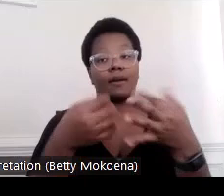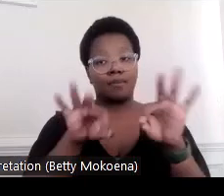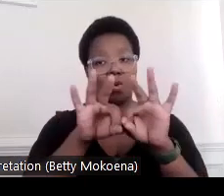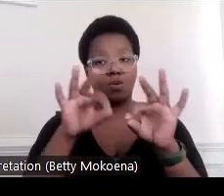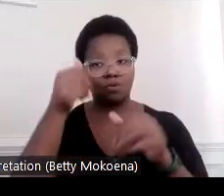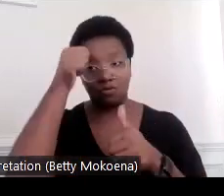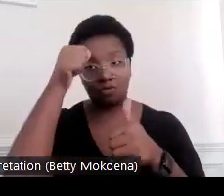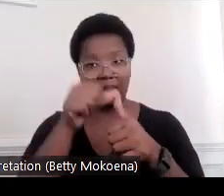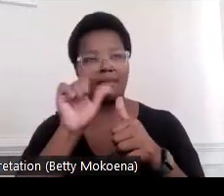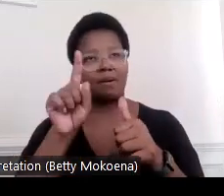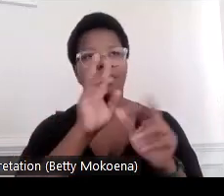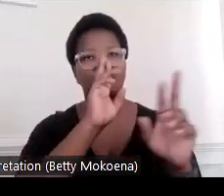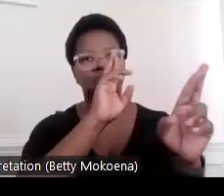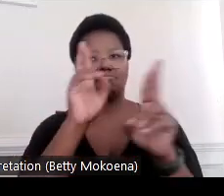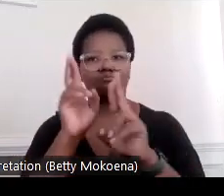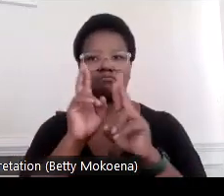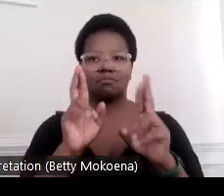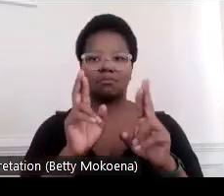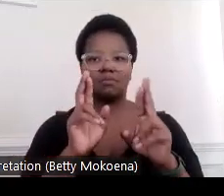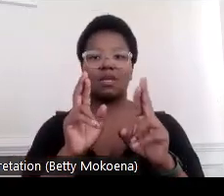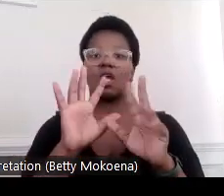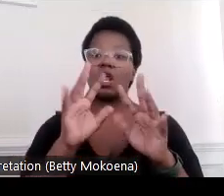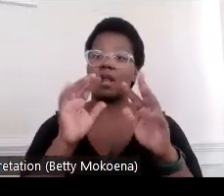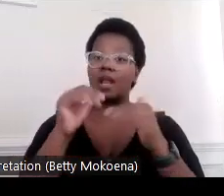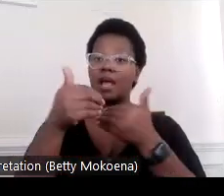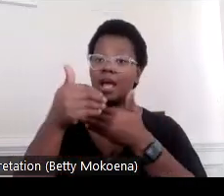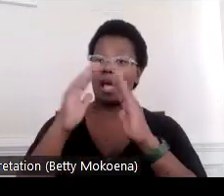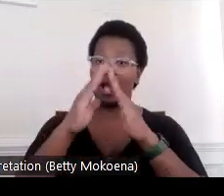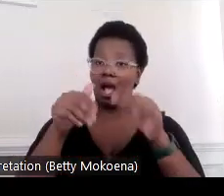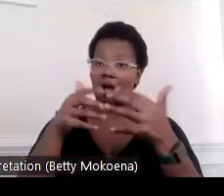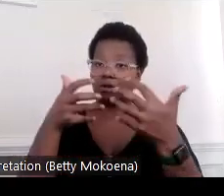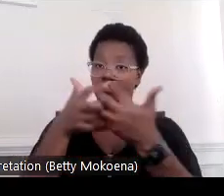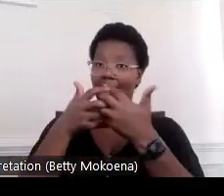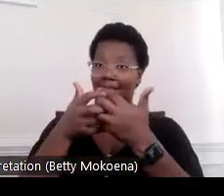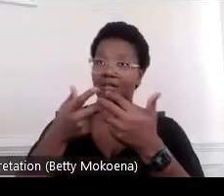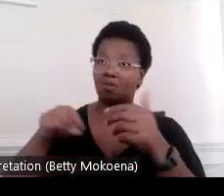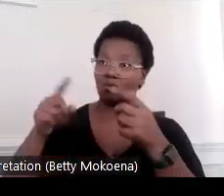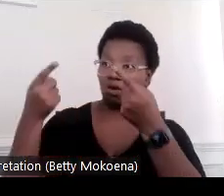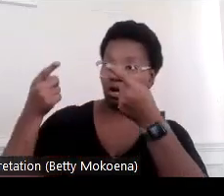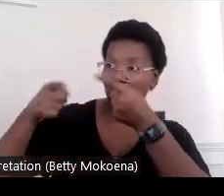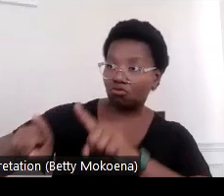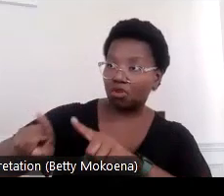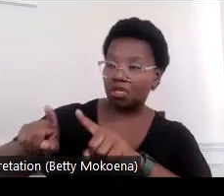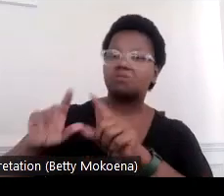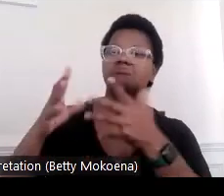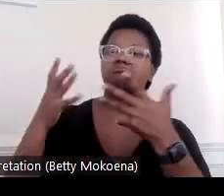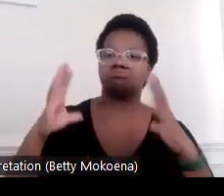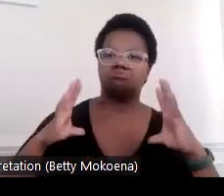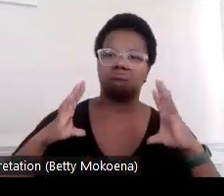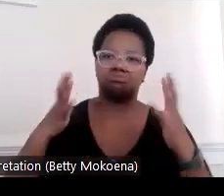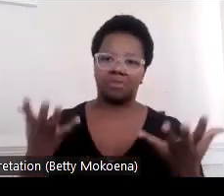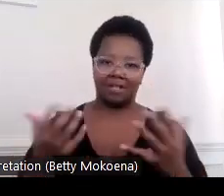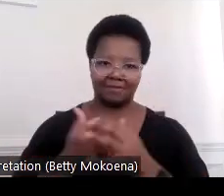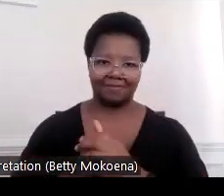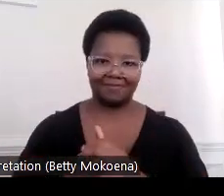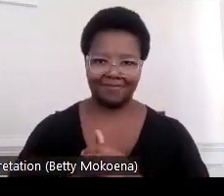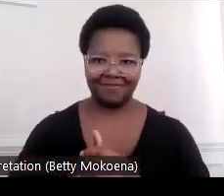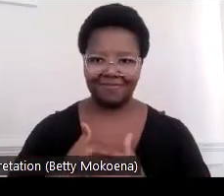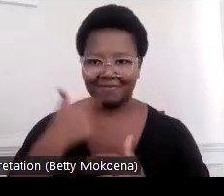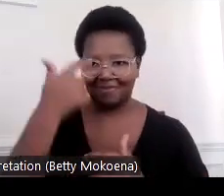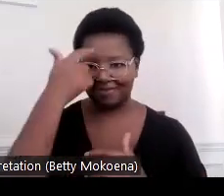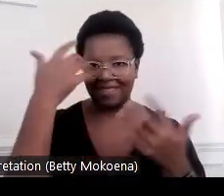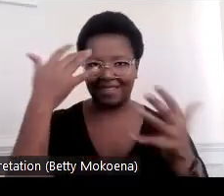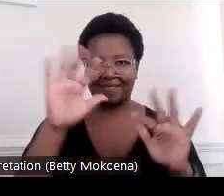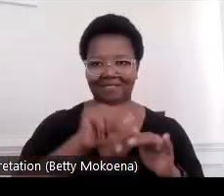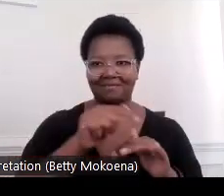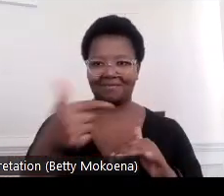siempre ellos poder recibir visitas siempre y cuando sea considerado y de respeto a los demás que vive